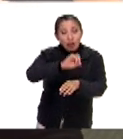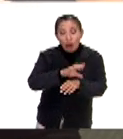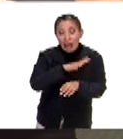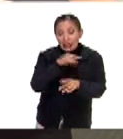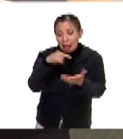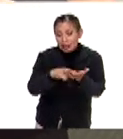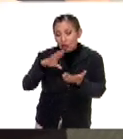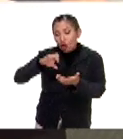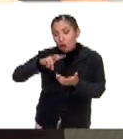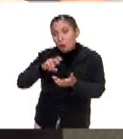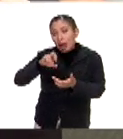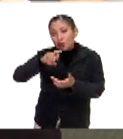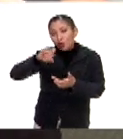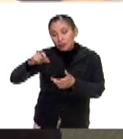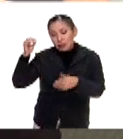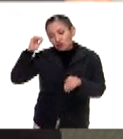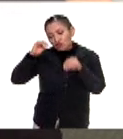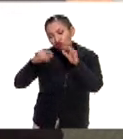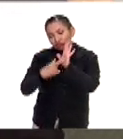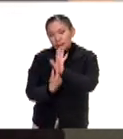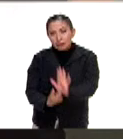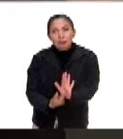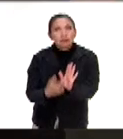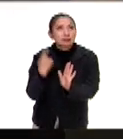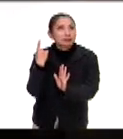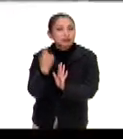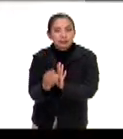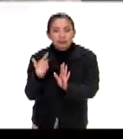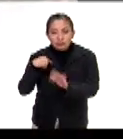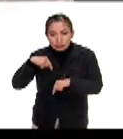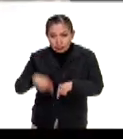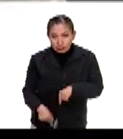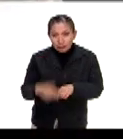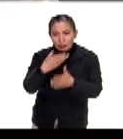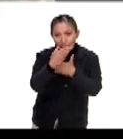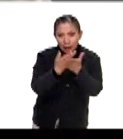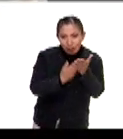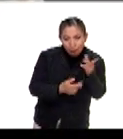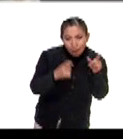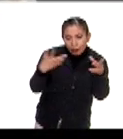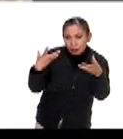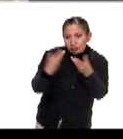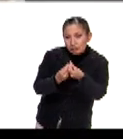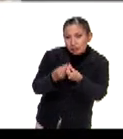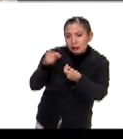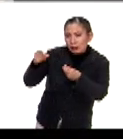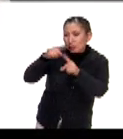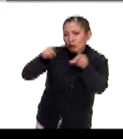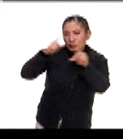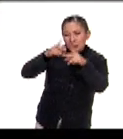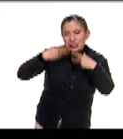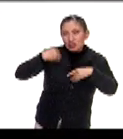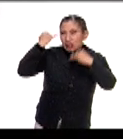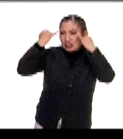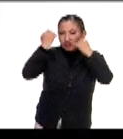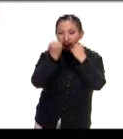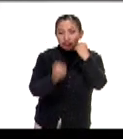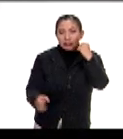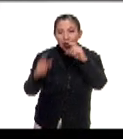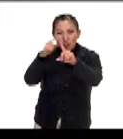ahí Covarrubias lo representa en una, que está aquí el dibujo, junto a una, son muchos compositores